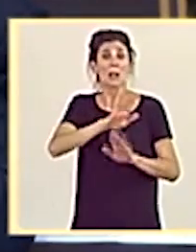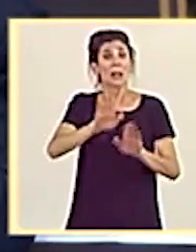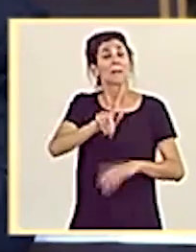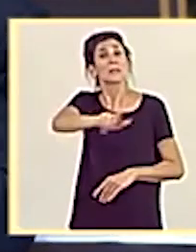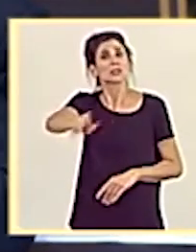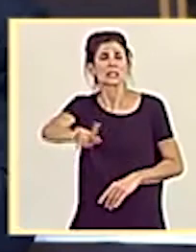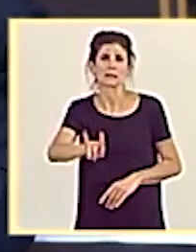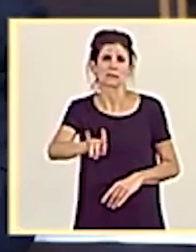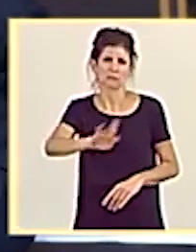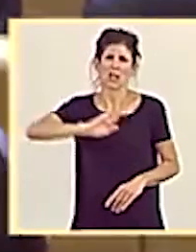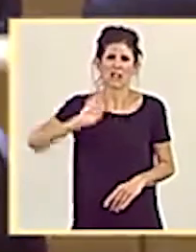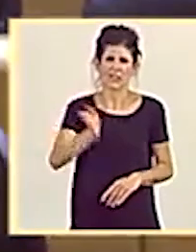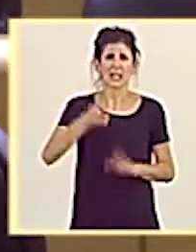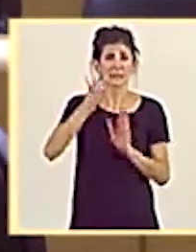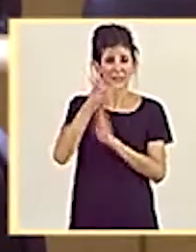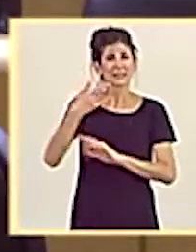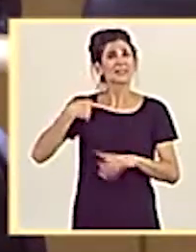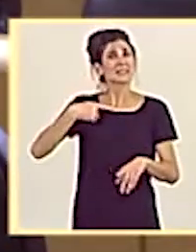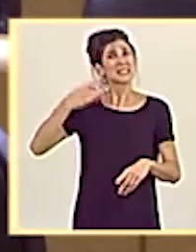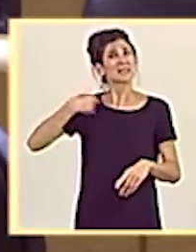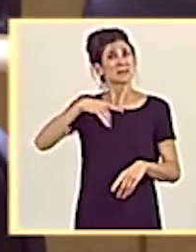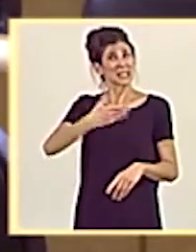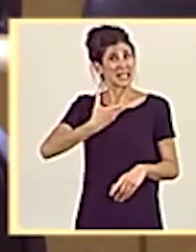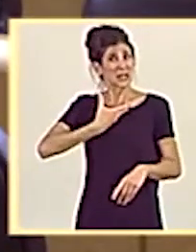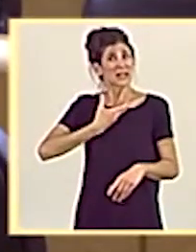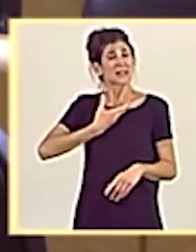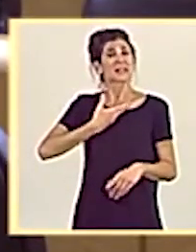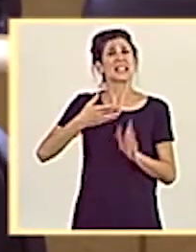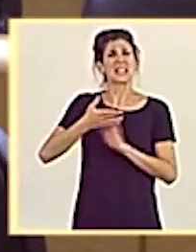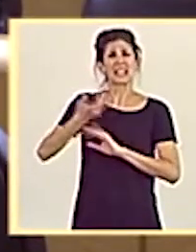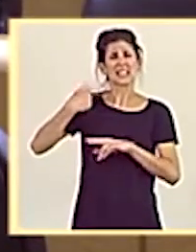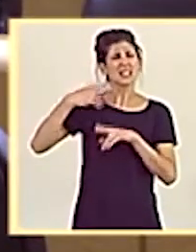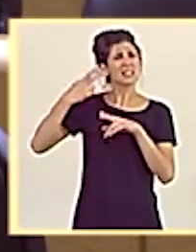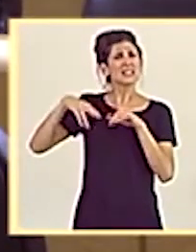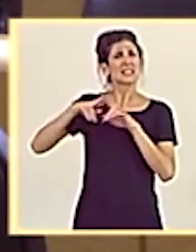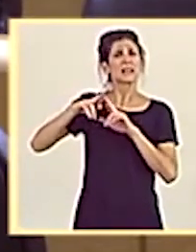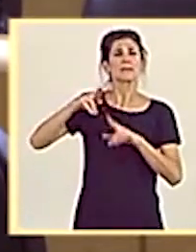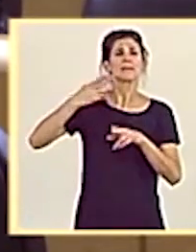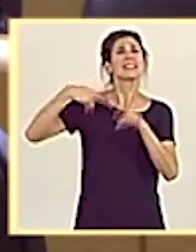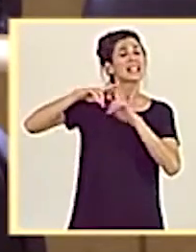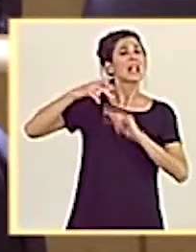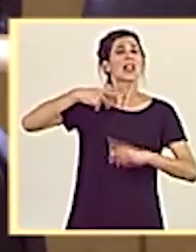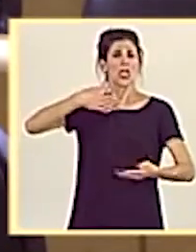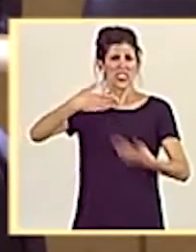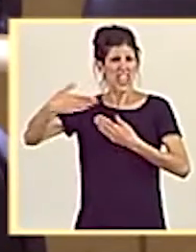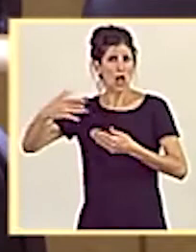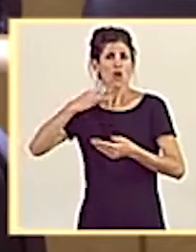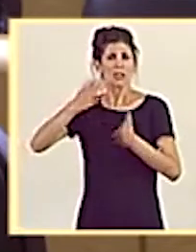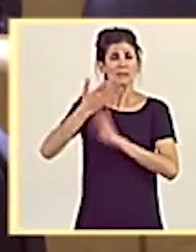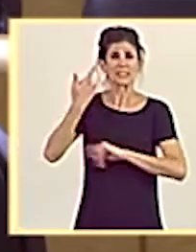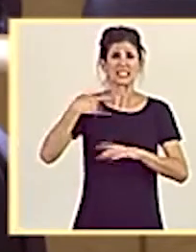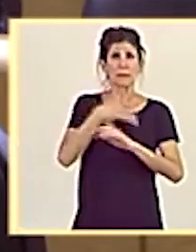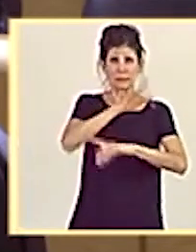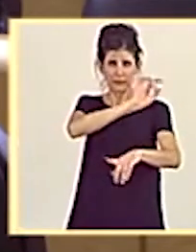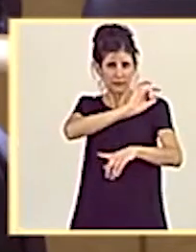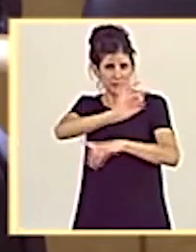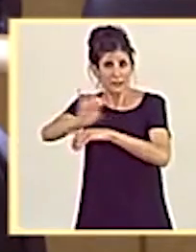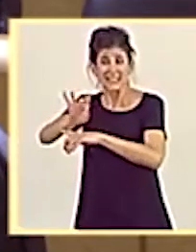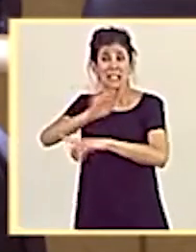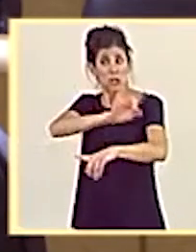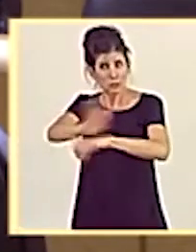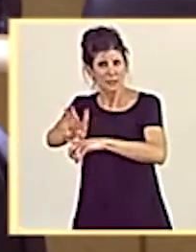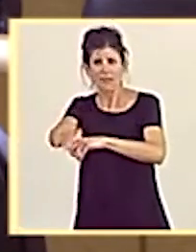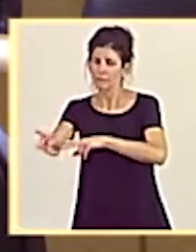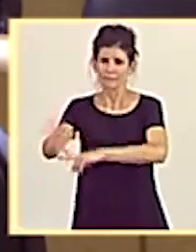personas. La Generalitat le requirió desde el principio diálogo que no ha tenido. Hablamos de correspondencia mandada por la Generalitat Valenciana que usted no ha